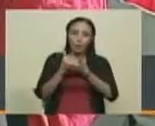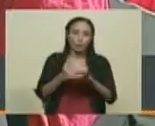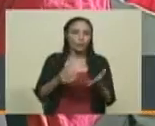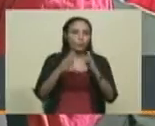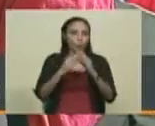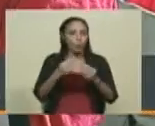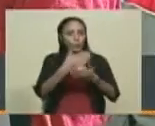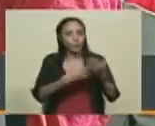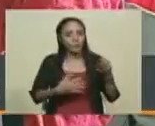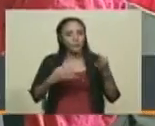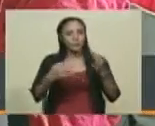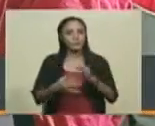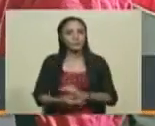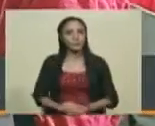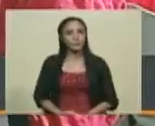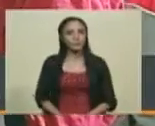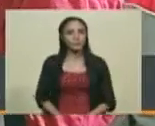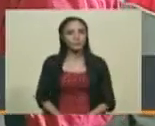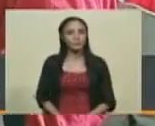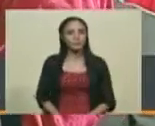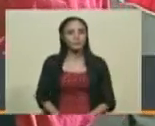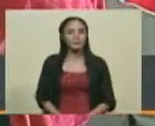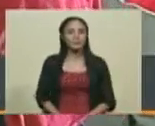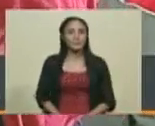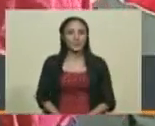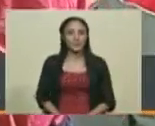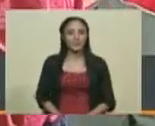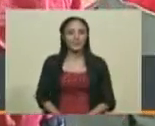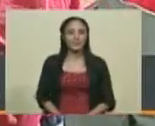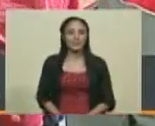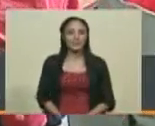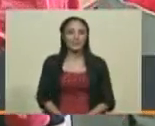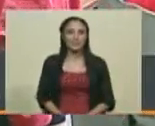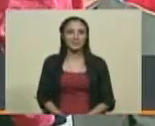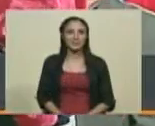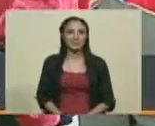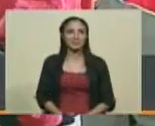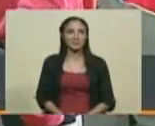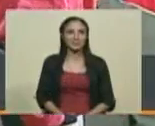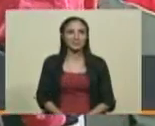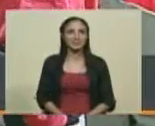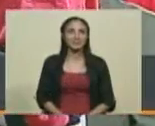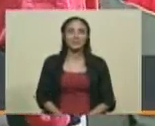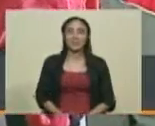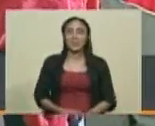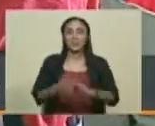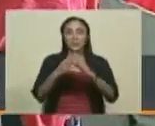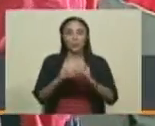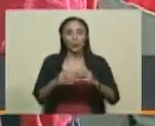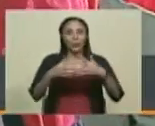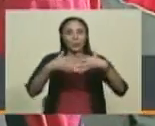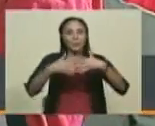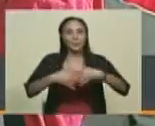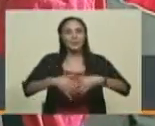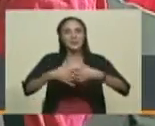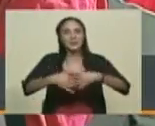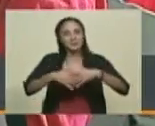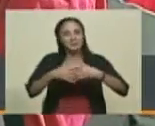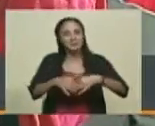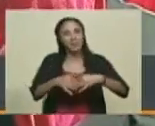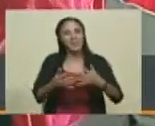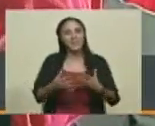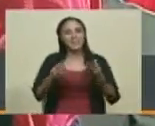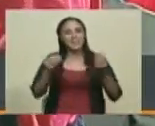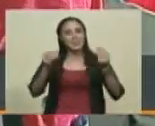estas propuestas, que van a impactar en la recuperación progresiva de nuestra industria. Ahora, debemos apuntar